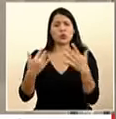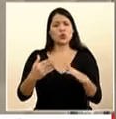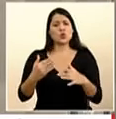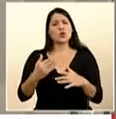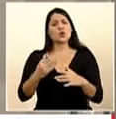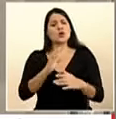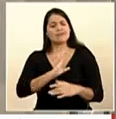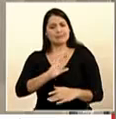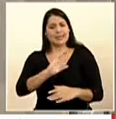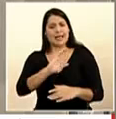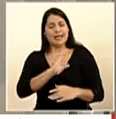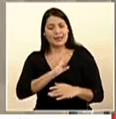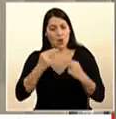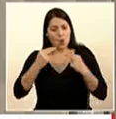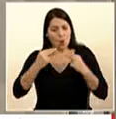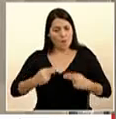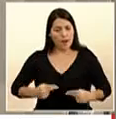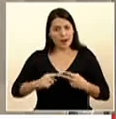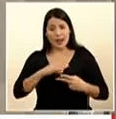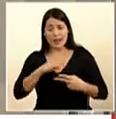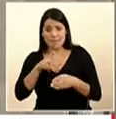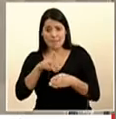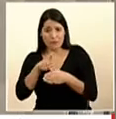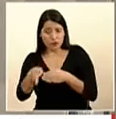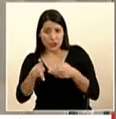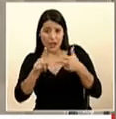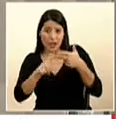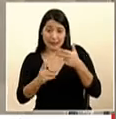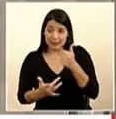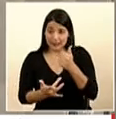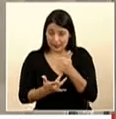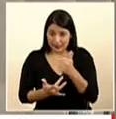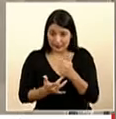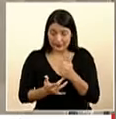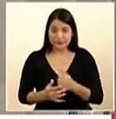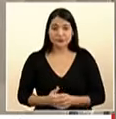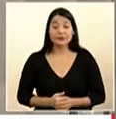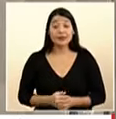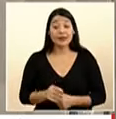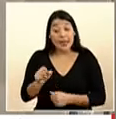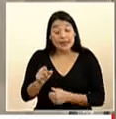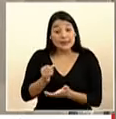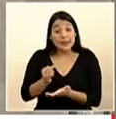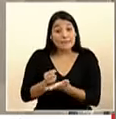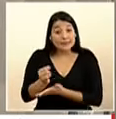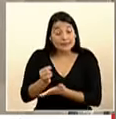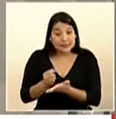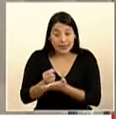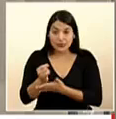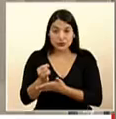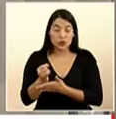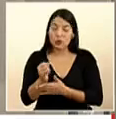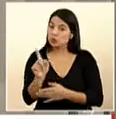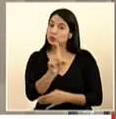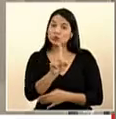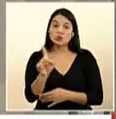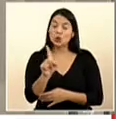y técnica y en medio de todo esto yo quiero también indicar que aquí en esta investigación pues obviamente no es una